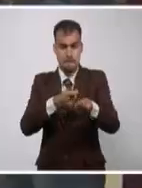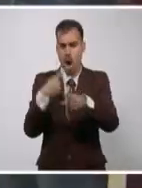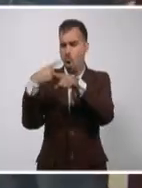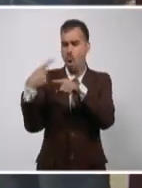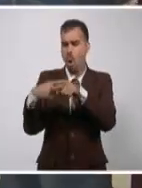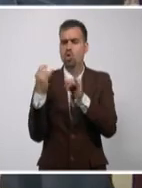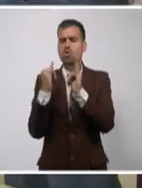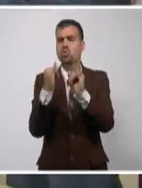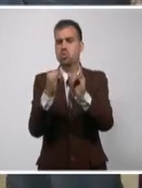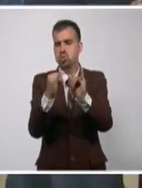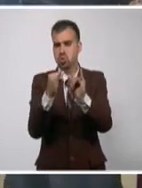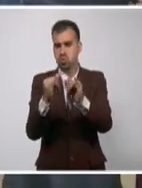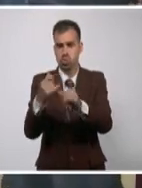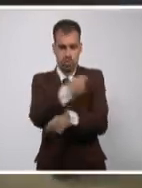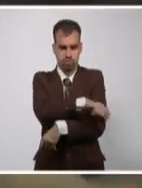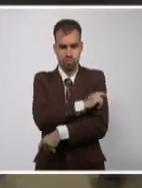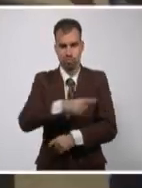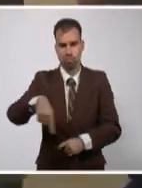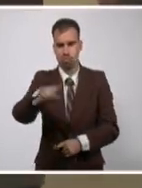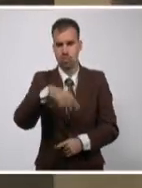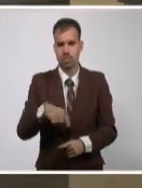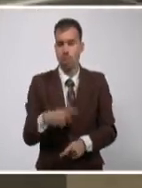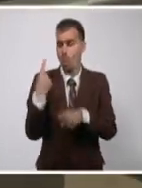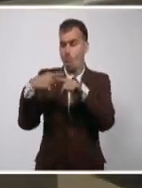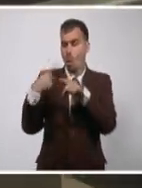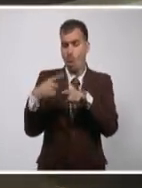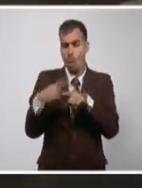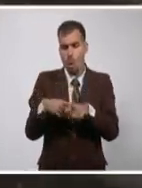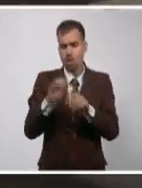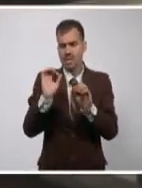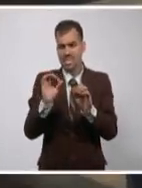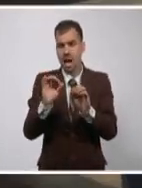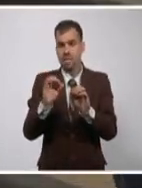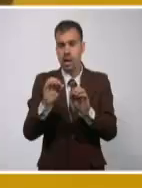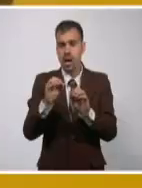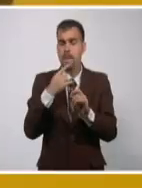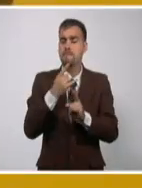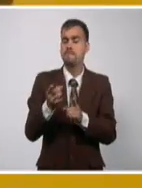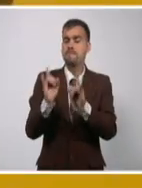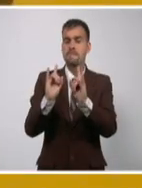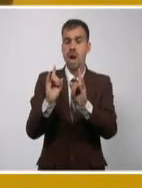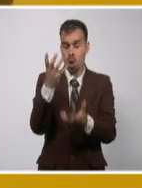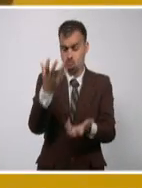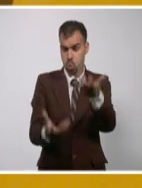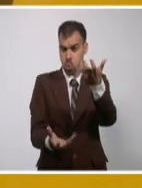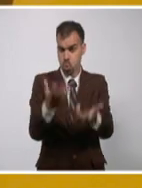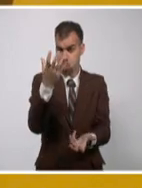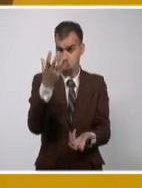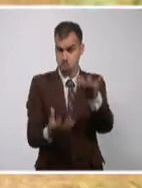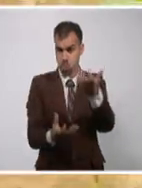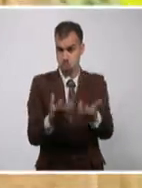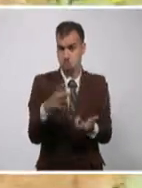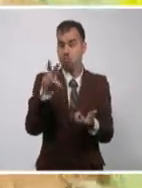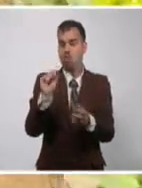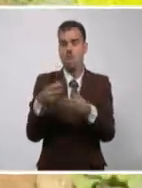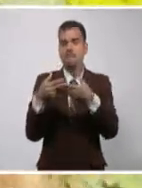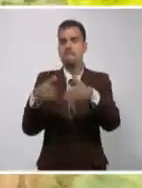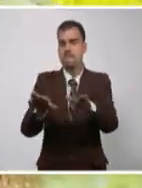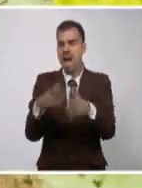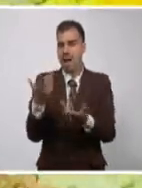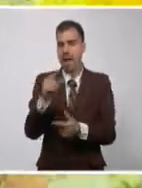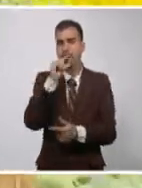sociedad. También la vitalidad de los servicios necrológicos con la puesta en marcha de un nuevo crematorio en Berroa. En el